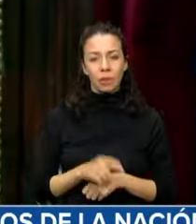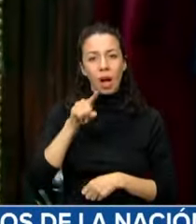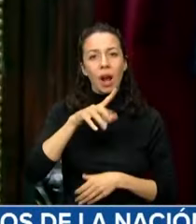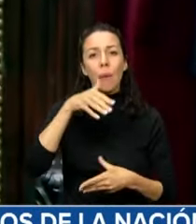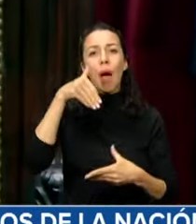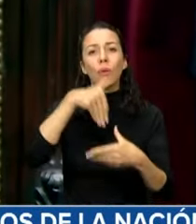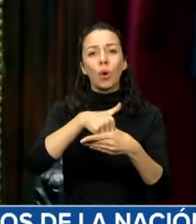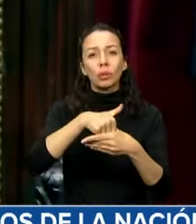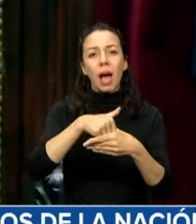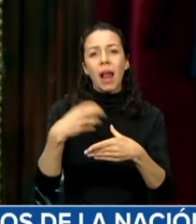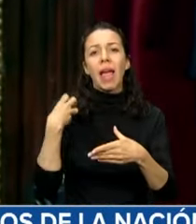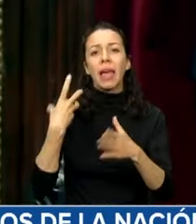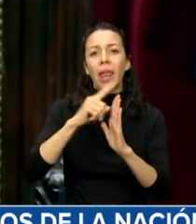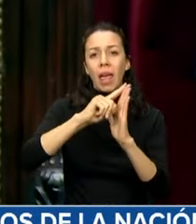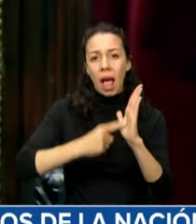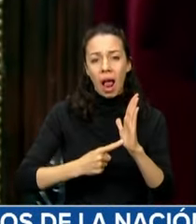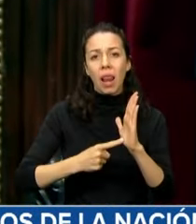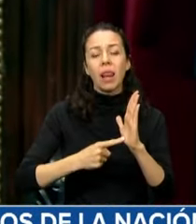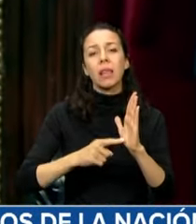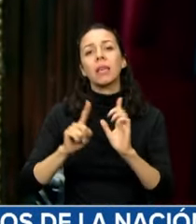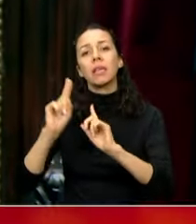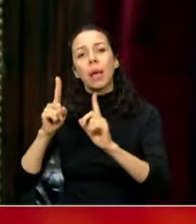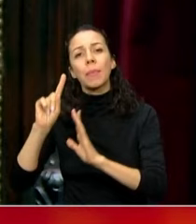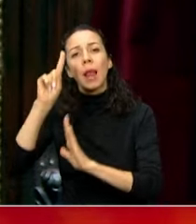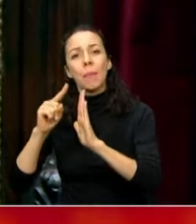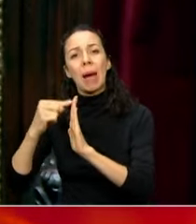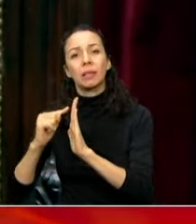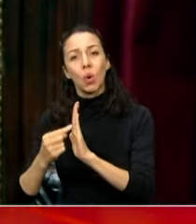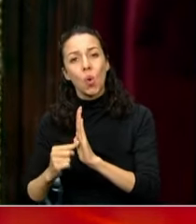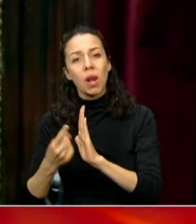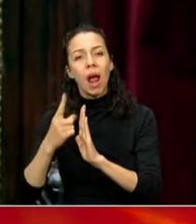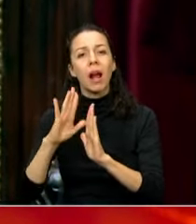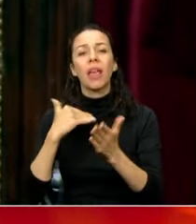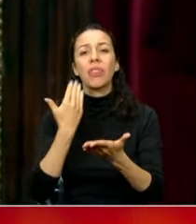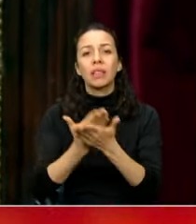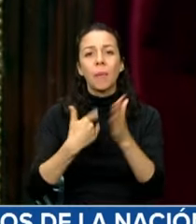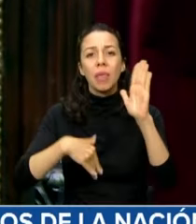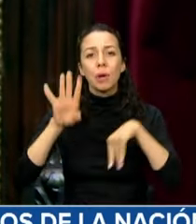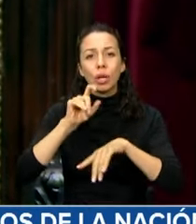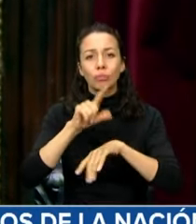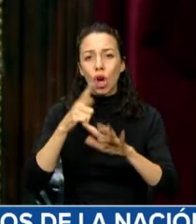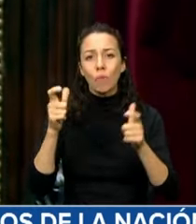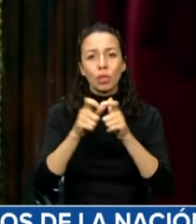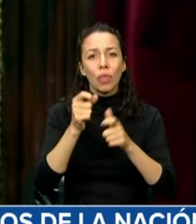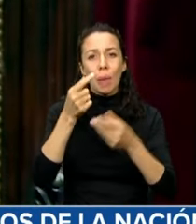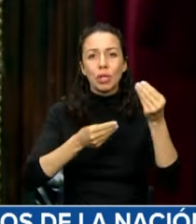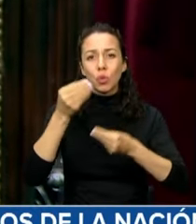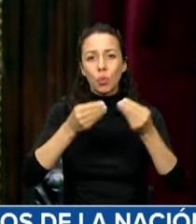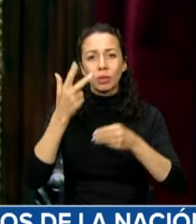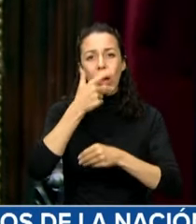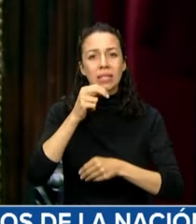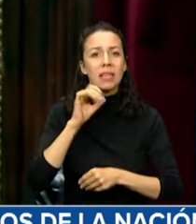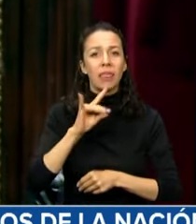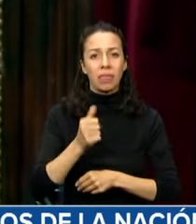se va a votar en general y en particular el dictamen de mayoría de la Comisión de Presupuesto y